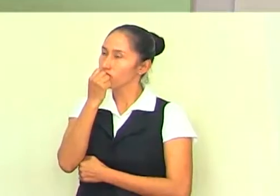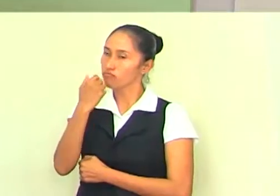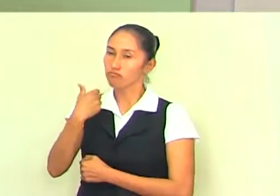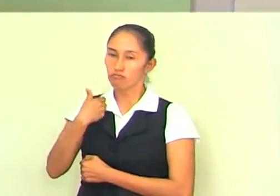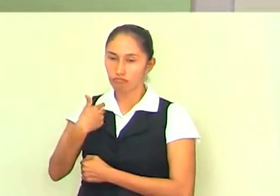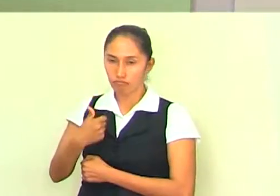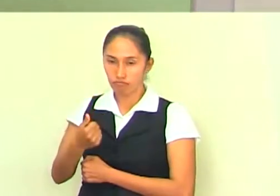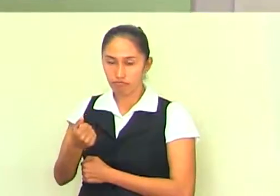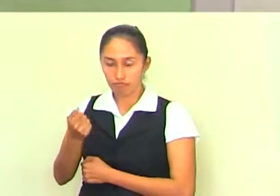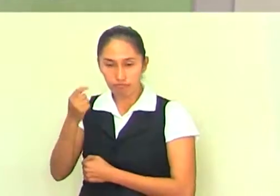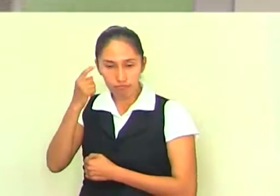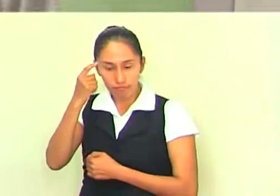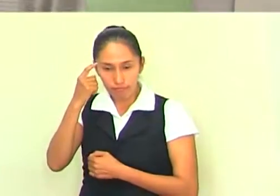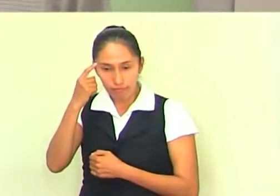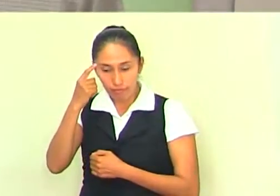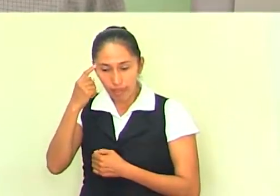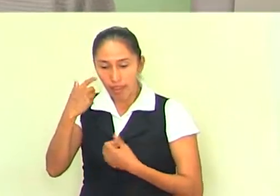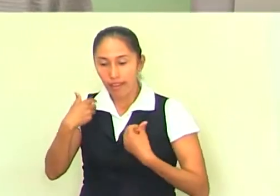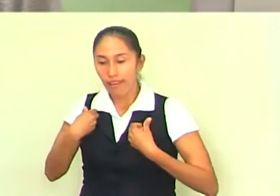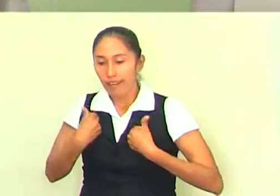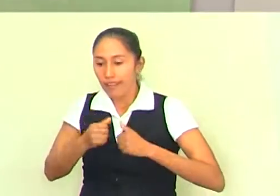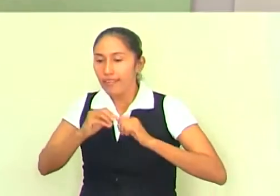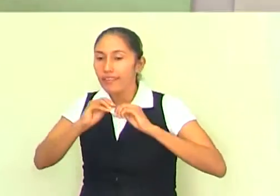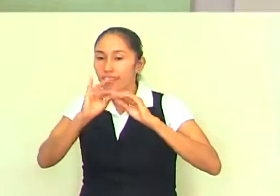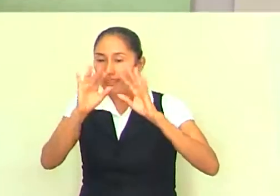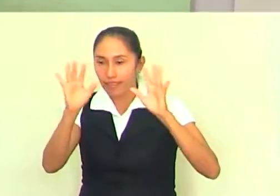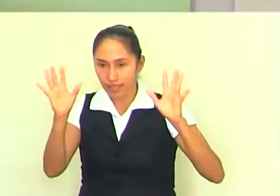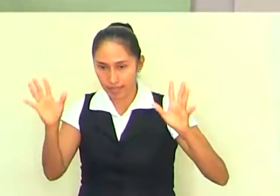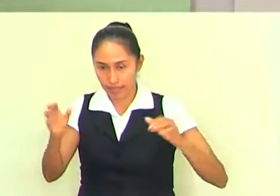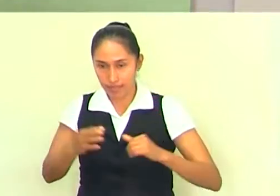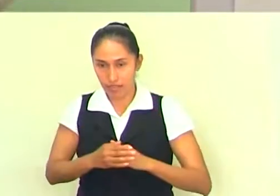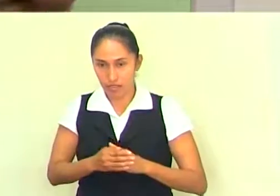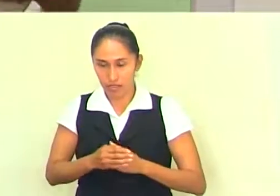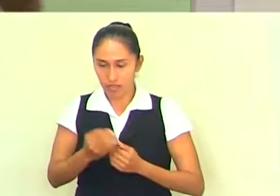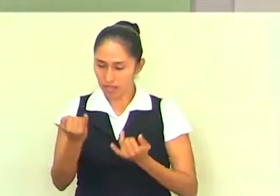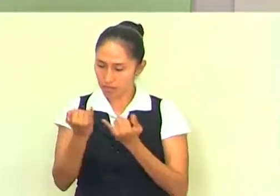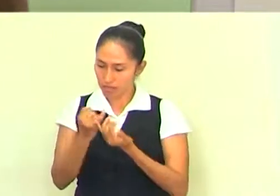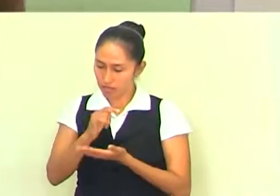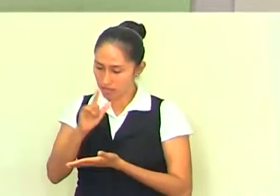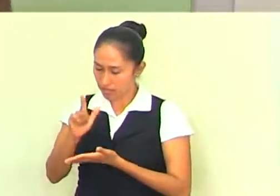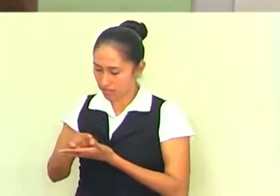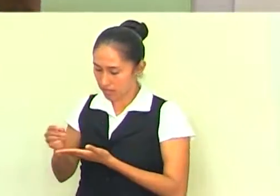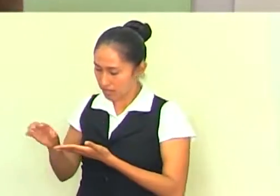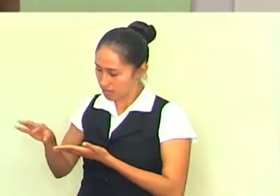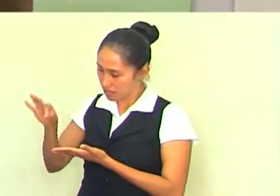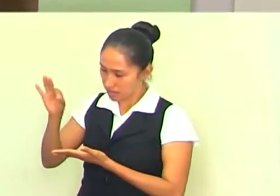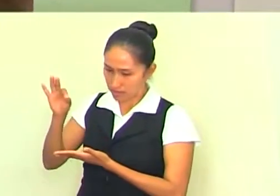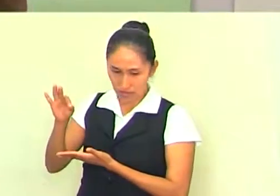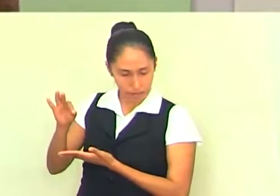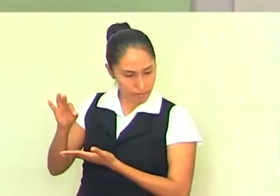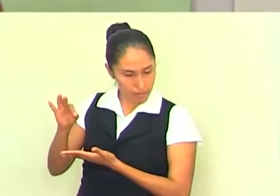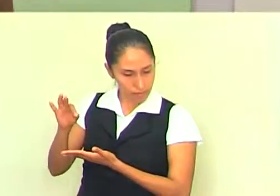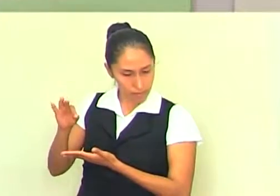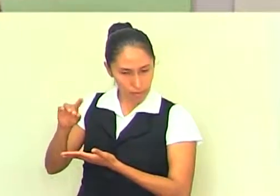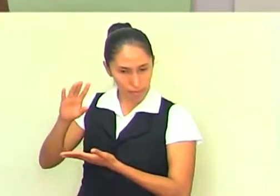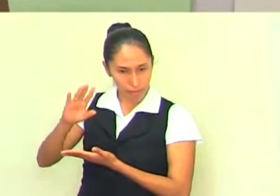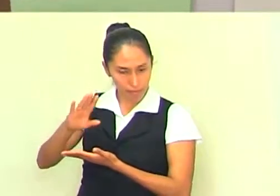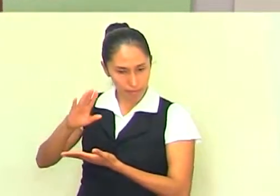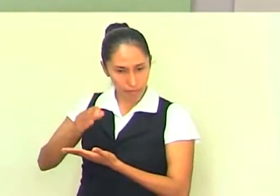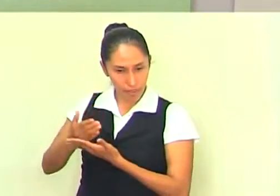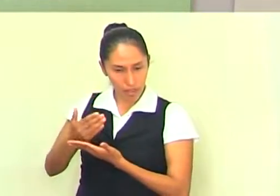no solo claves, sino aquello que encierran las leyes o que es el